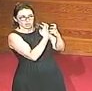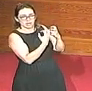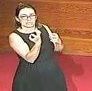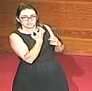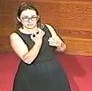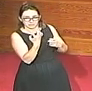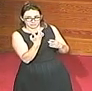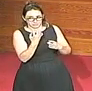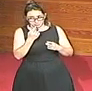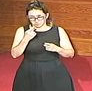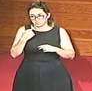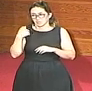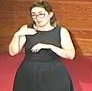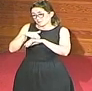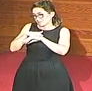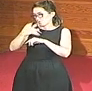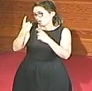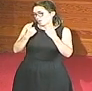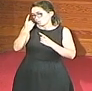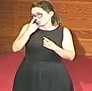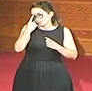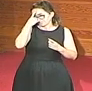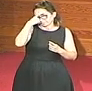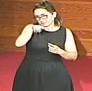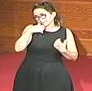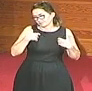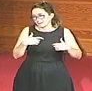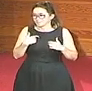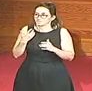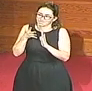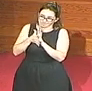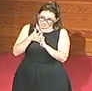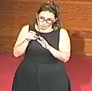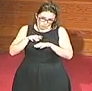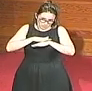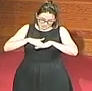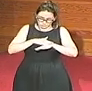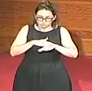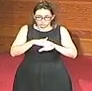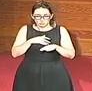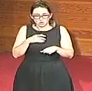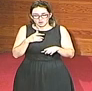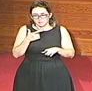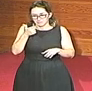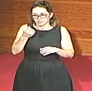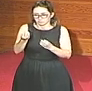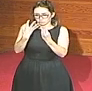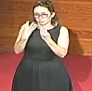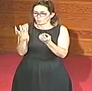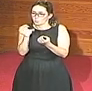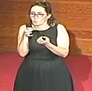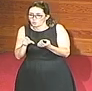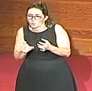perdonad los que sepáis, lo estoy intentando explicar como si fuera Barrio Sésamo, pero digamos que cada vez se va polarizando más. Yo empiezo buscando